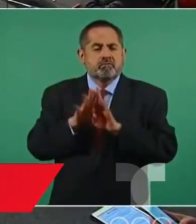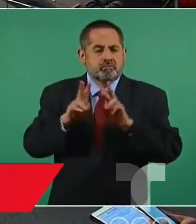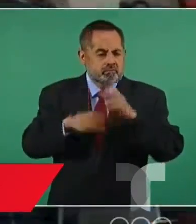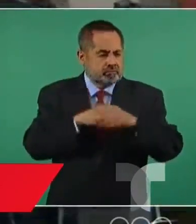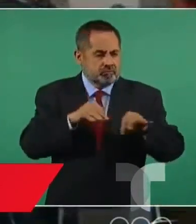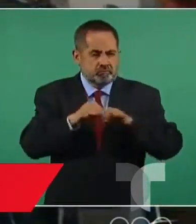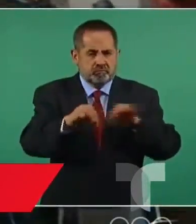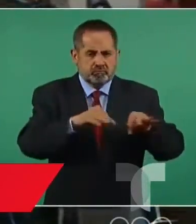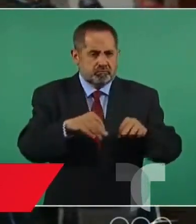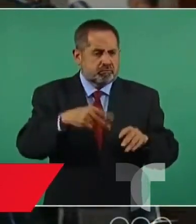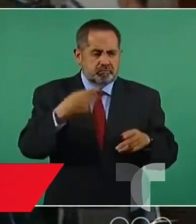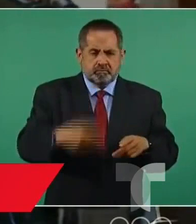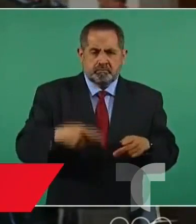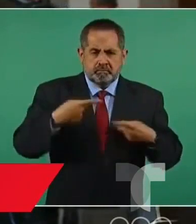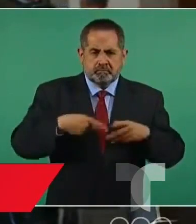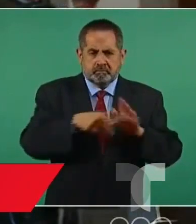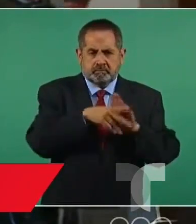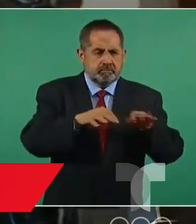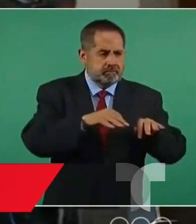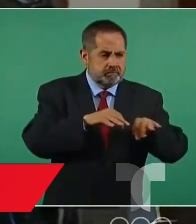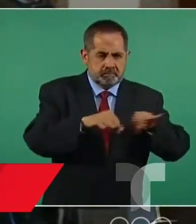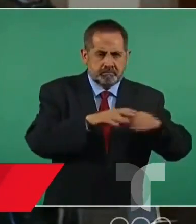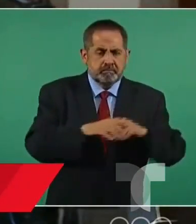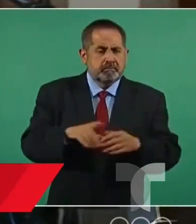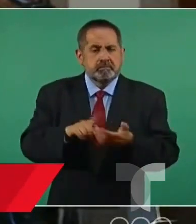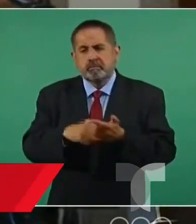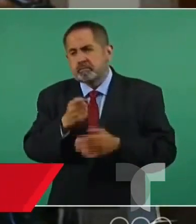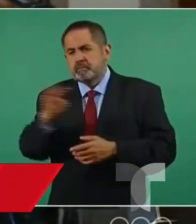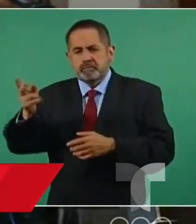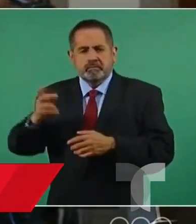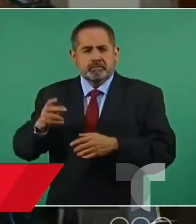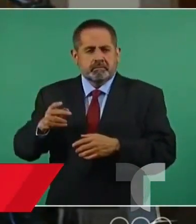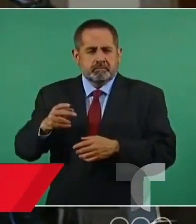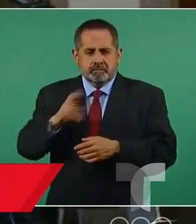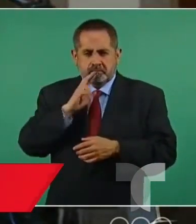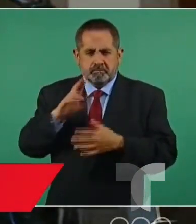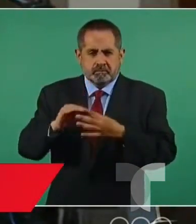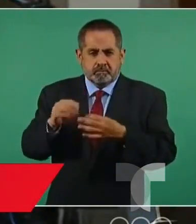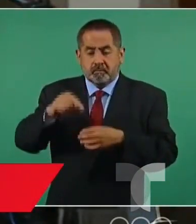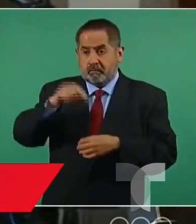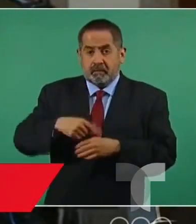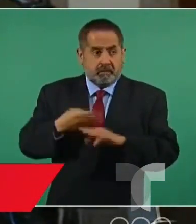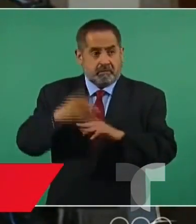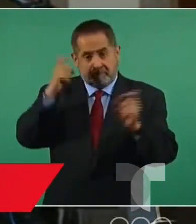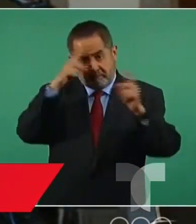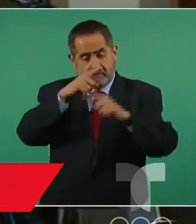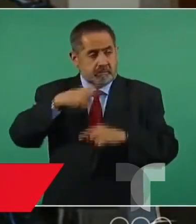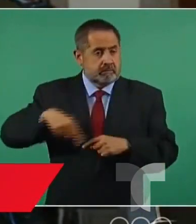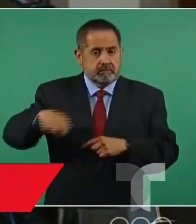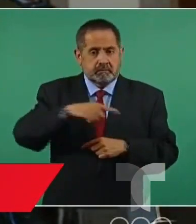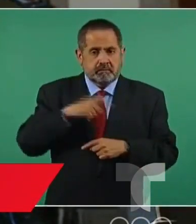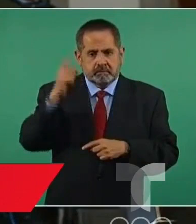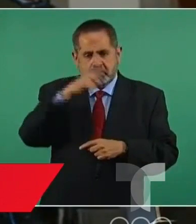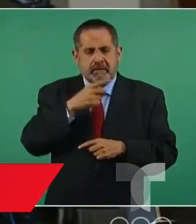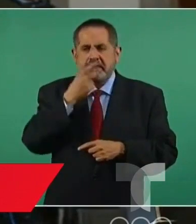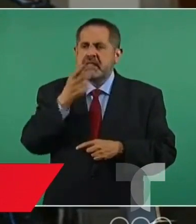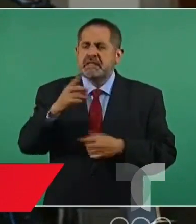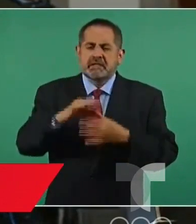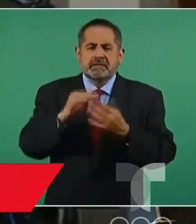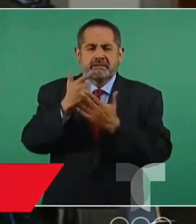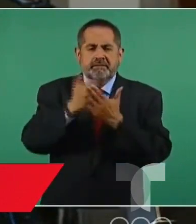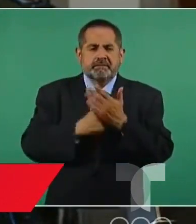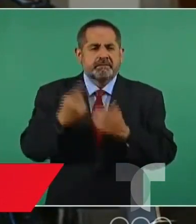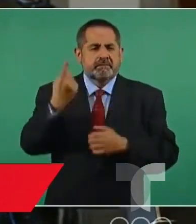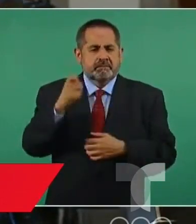del periodista aquí en México? Según el último informe de Reporteros Sin Fronteras, la cosa está aquí bastante complicada. De hecho, coloca en una lista